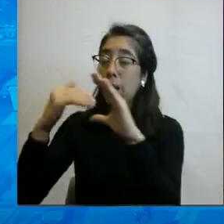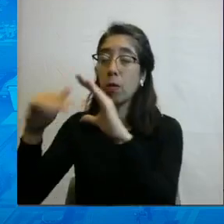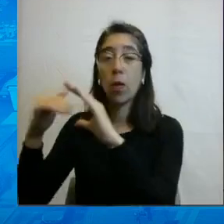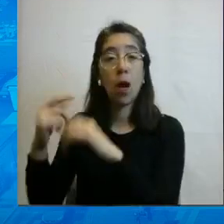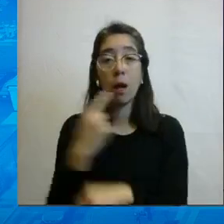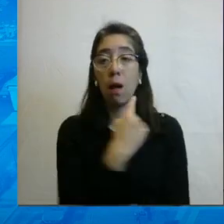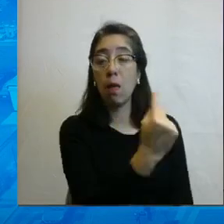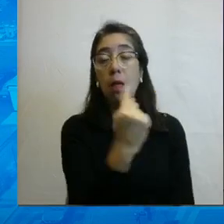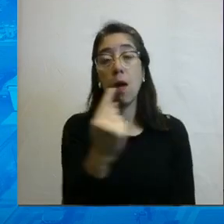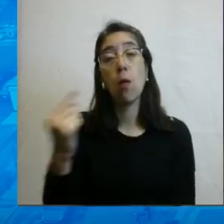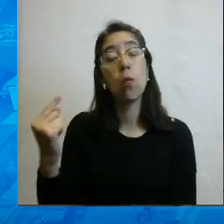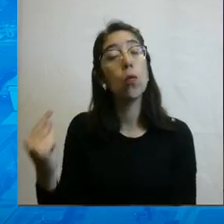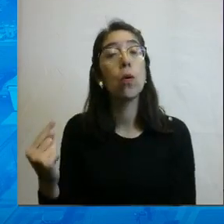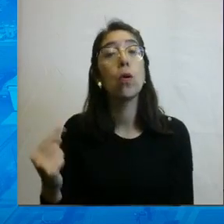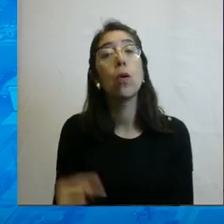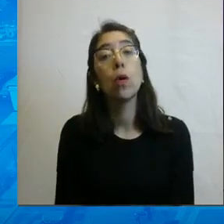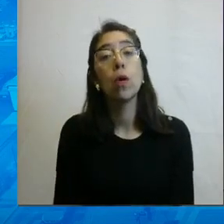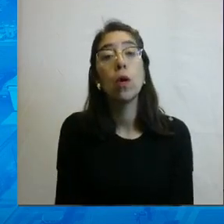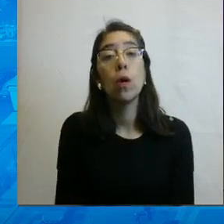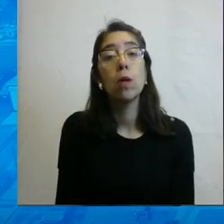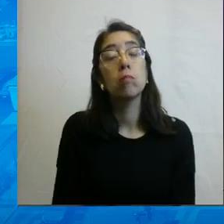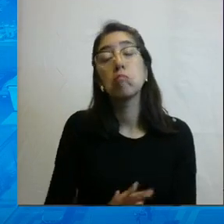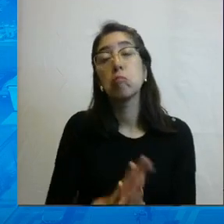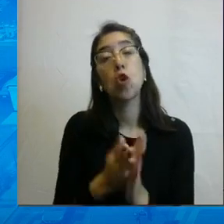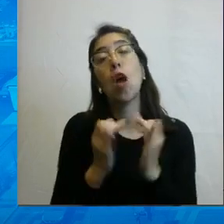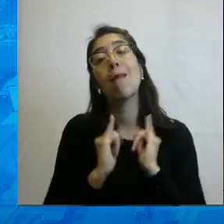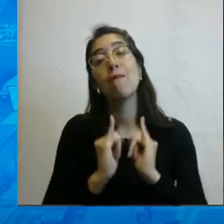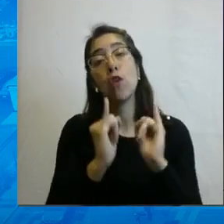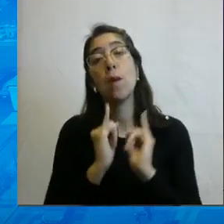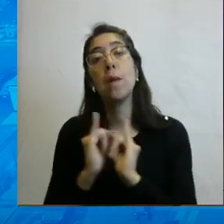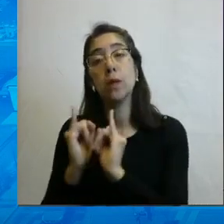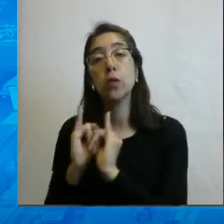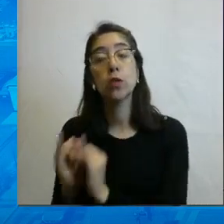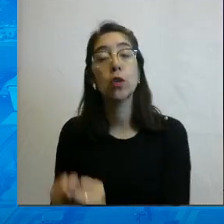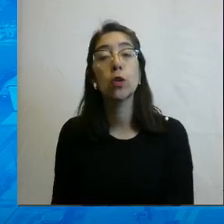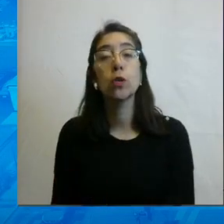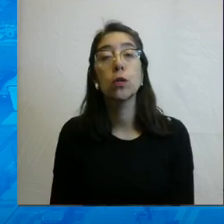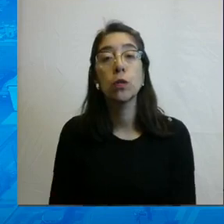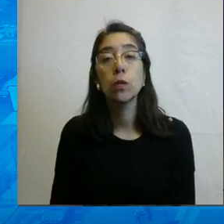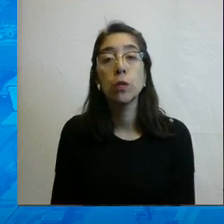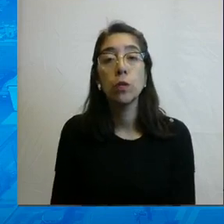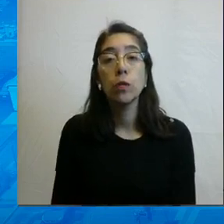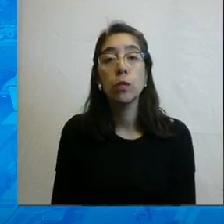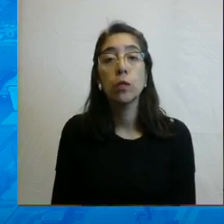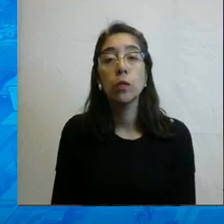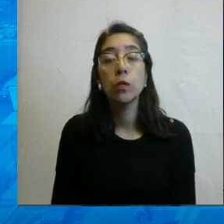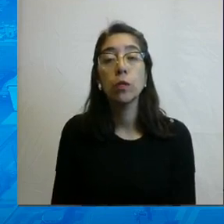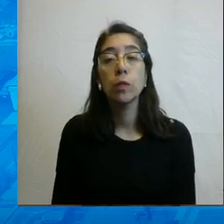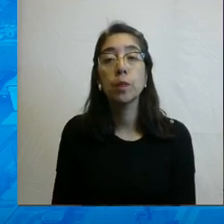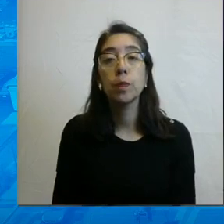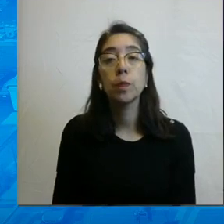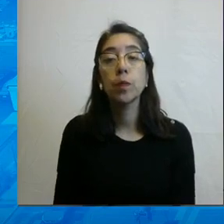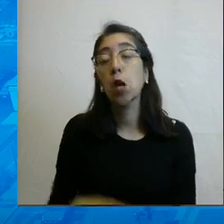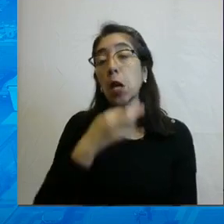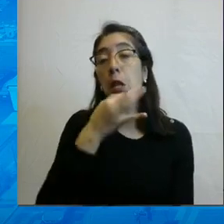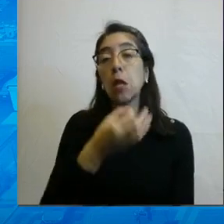institucionales en el sentido al que ha hecho referencia el señor director.